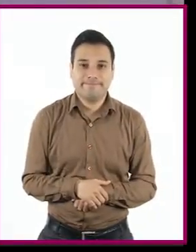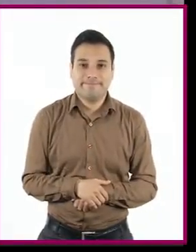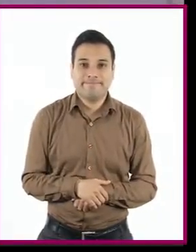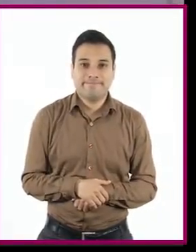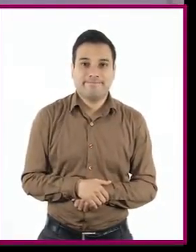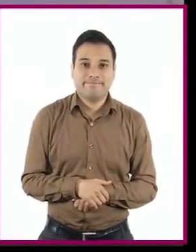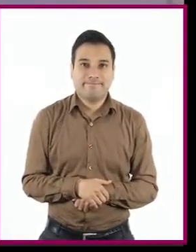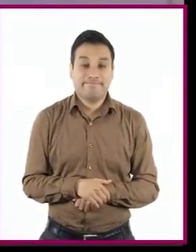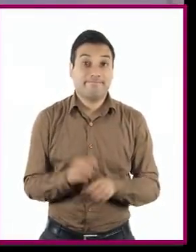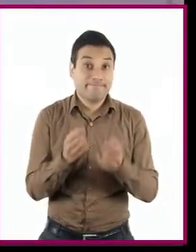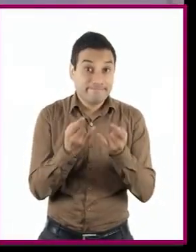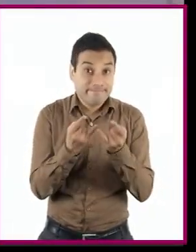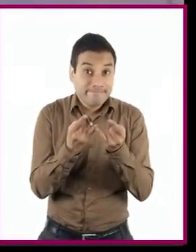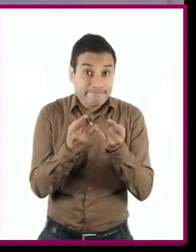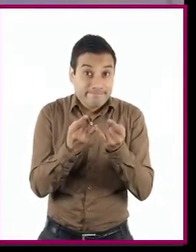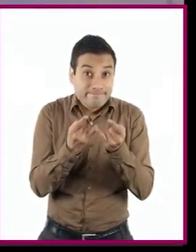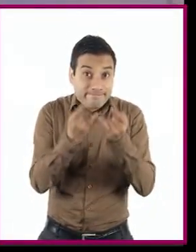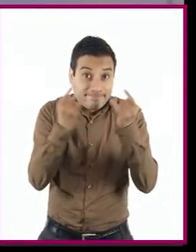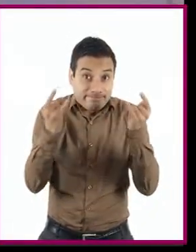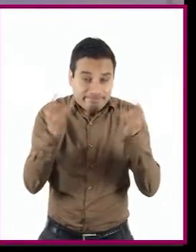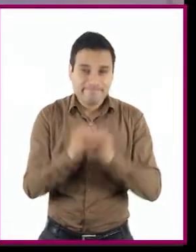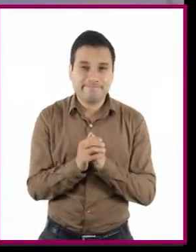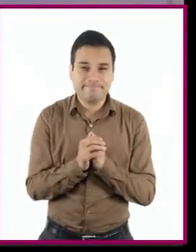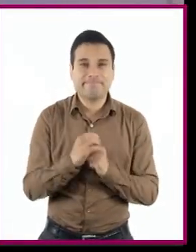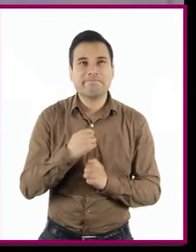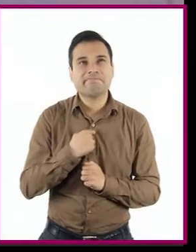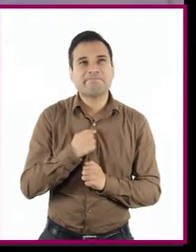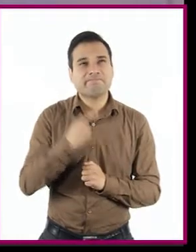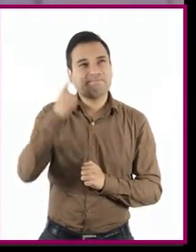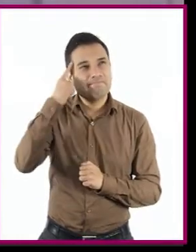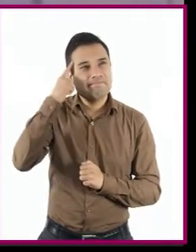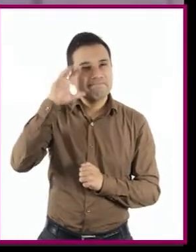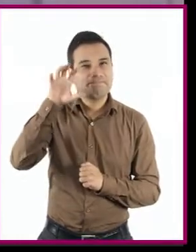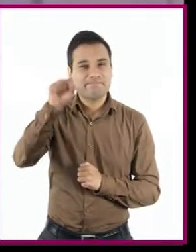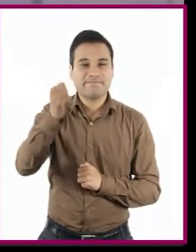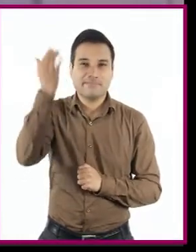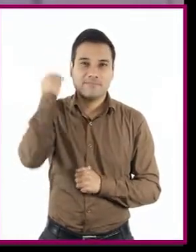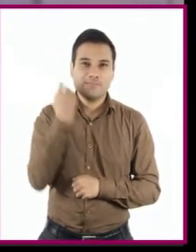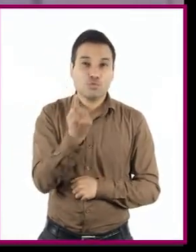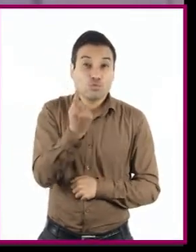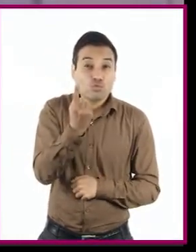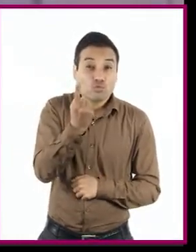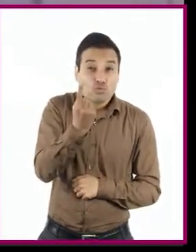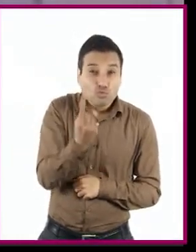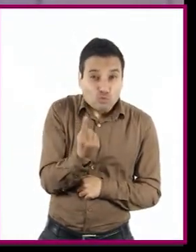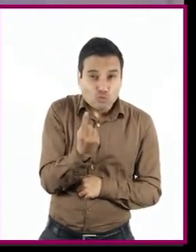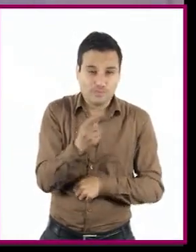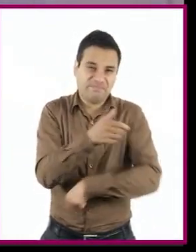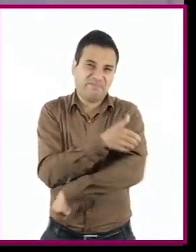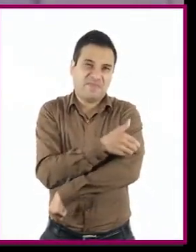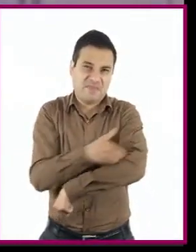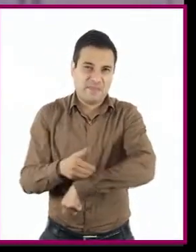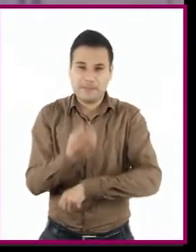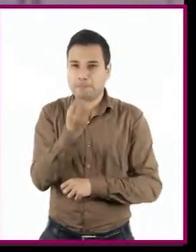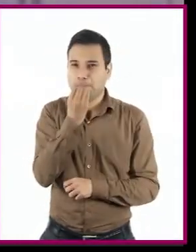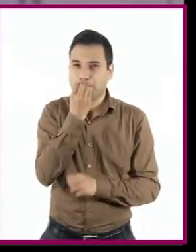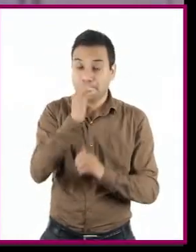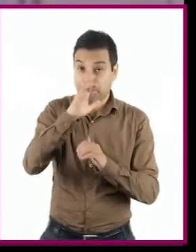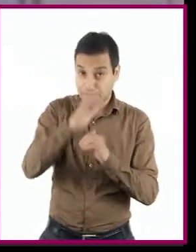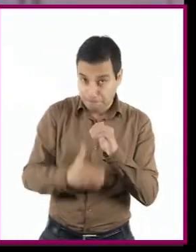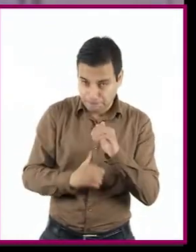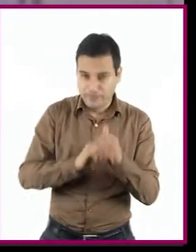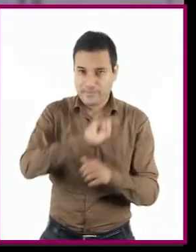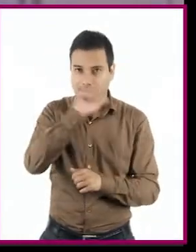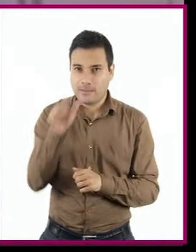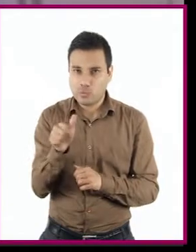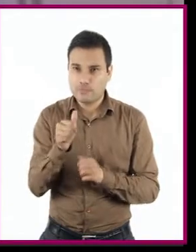Estos relatos me hicieron recordar que cuando era niña, las sobremesas, además de convivir, me